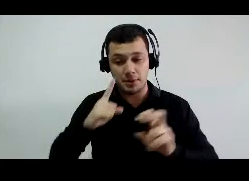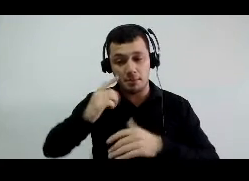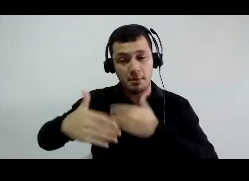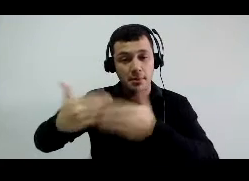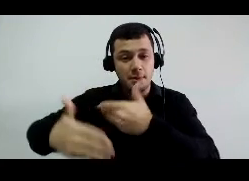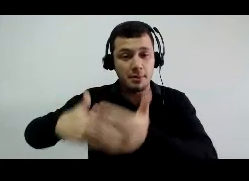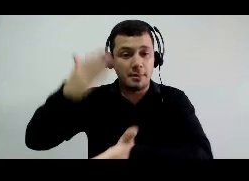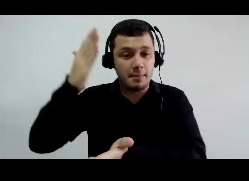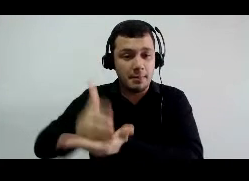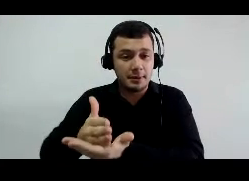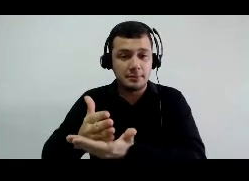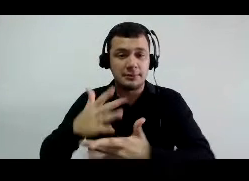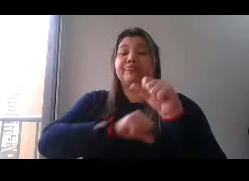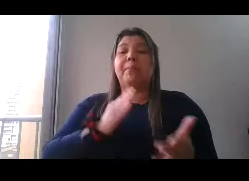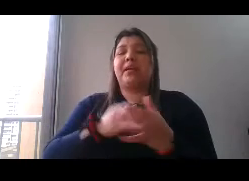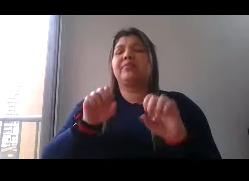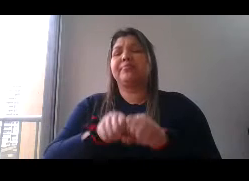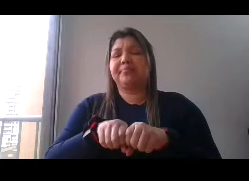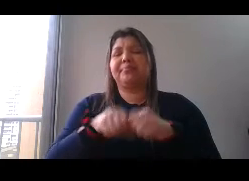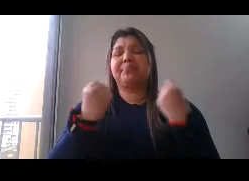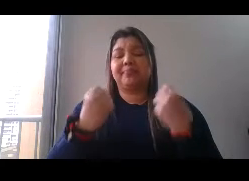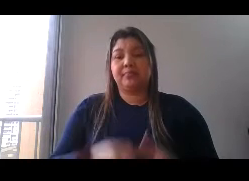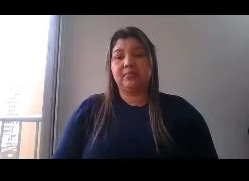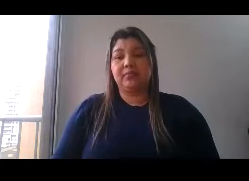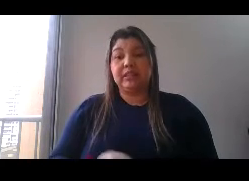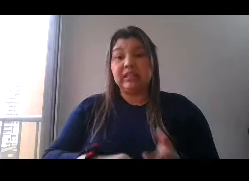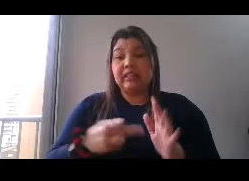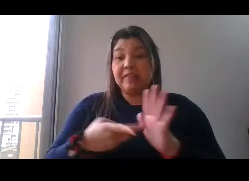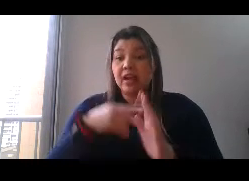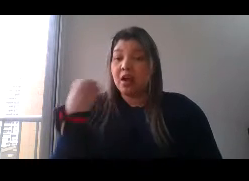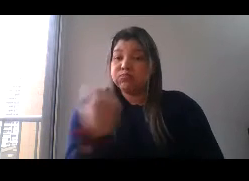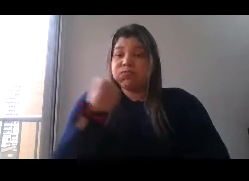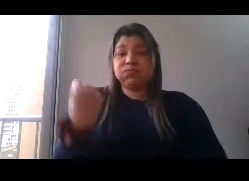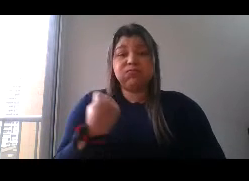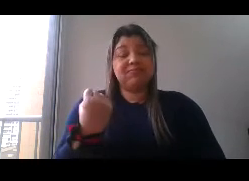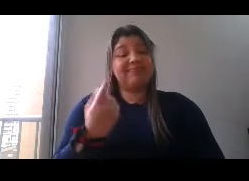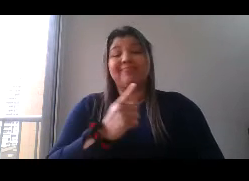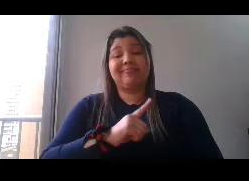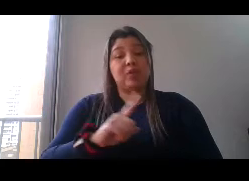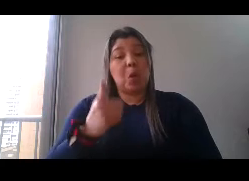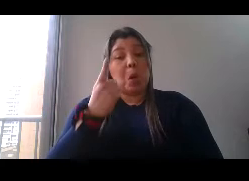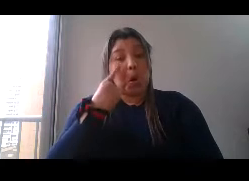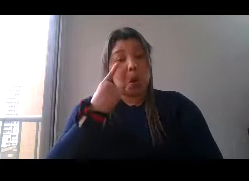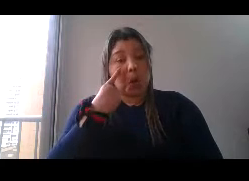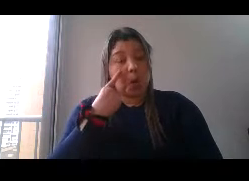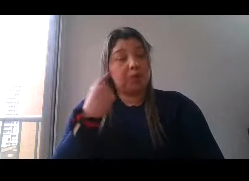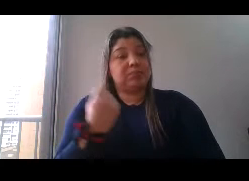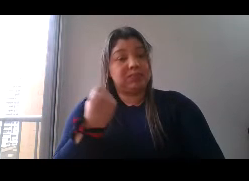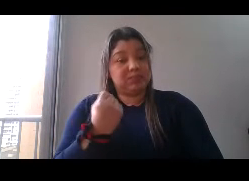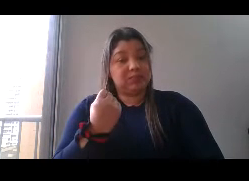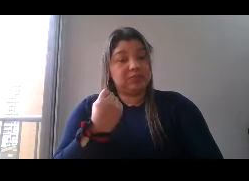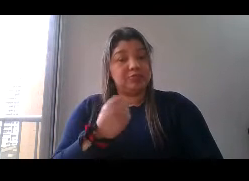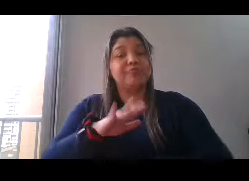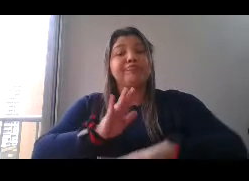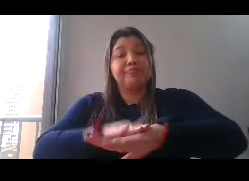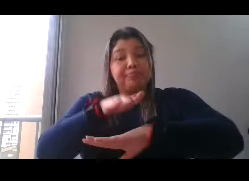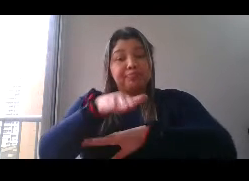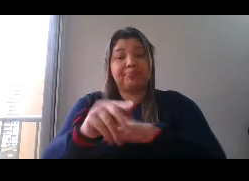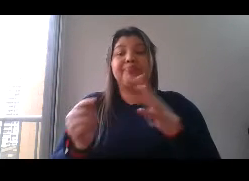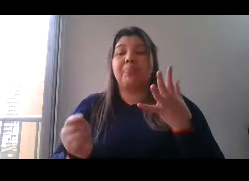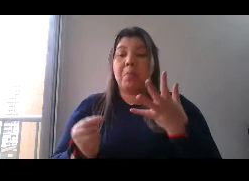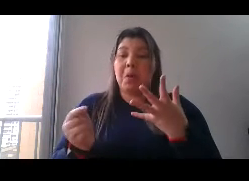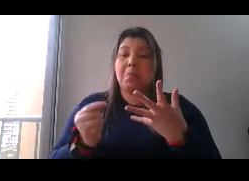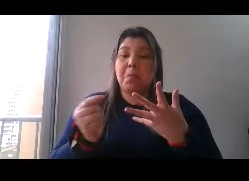daño. Ojo, no intencional. Entonces tenemos unos eventos adversos prevenibles y es ese resultado